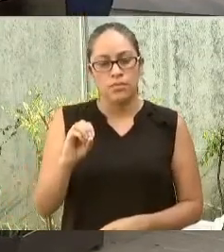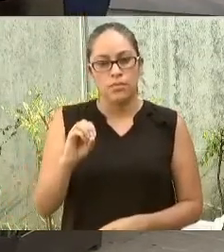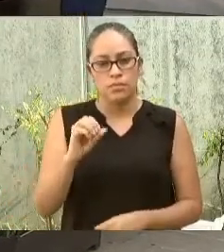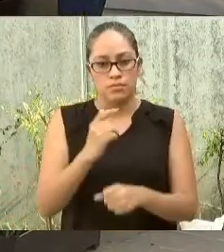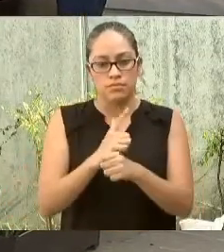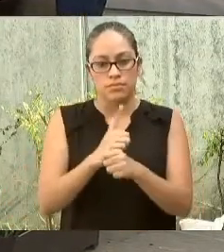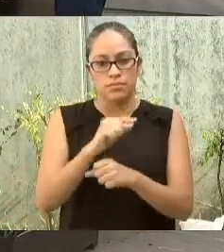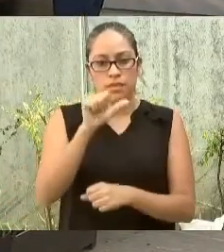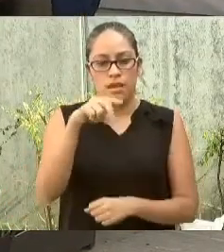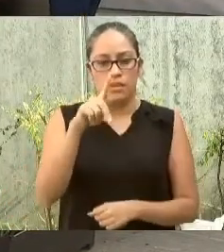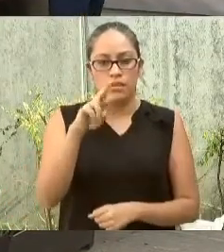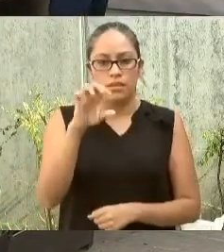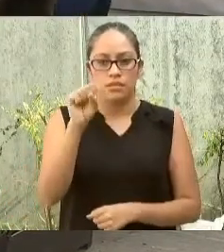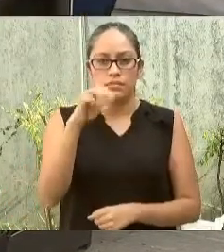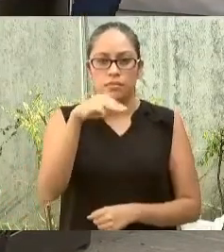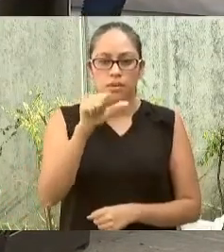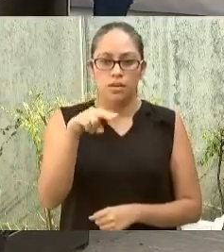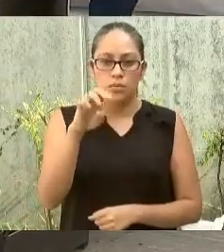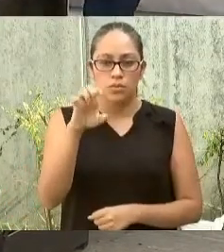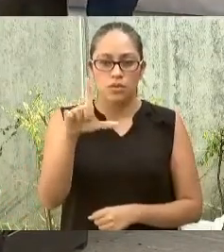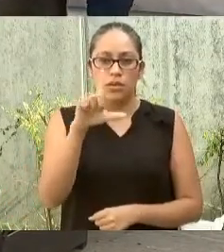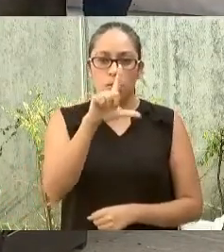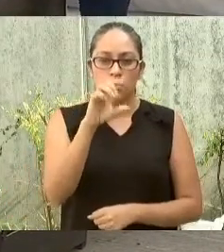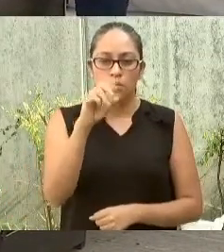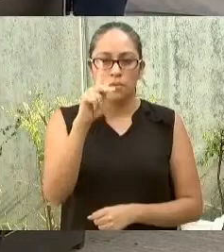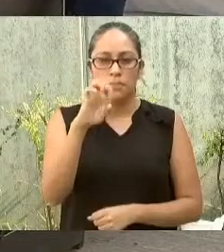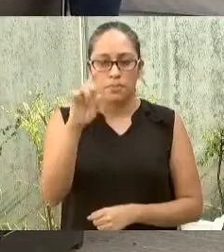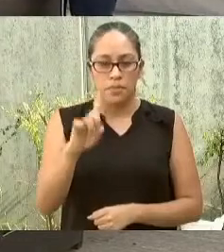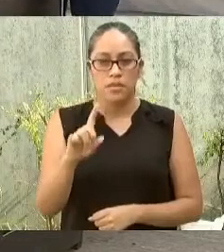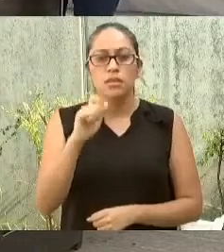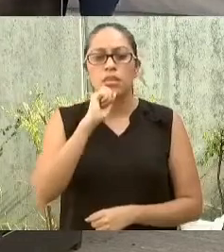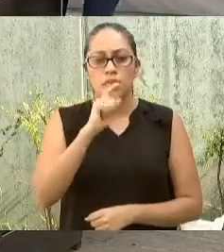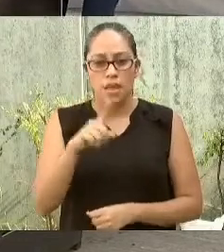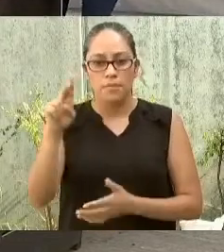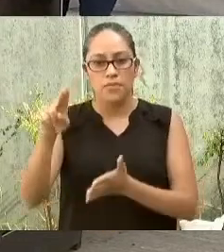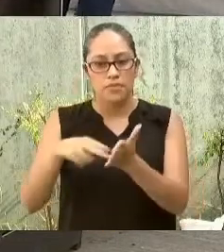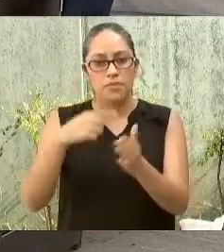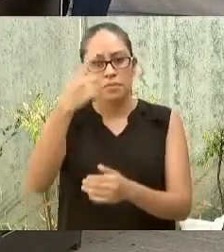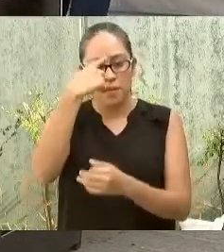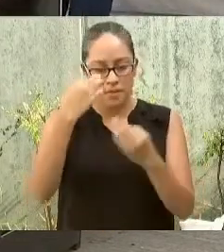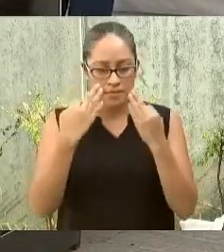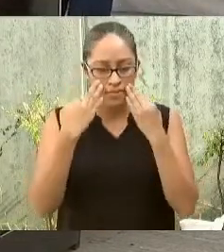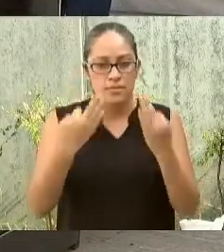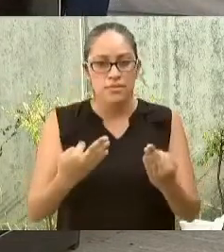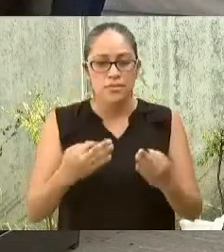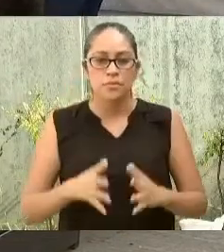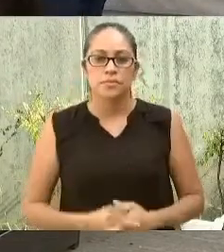licenciado Andrés Manuel López Obrador, a firmar como testigo de honor.